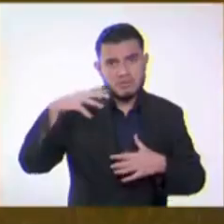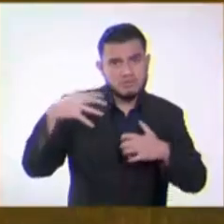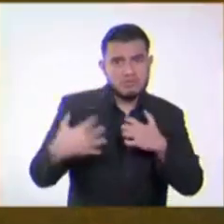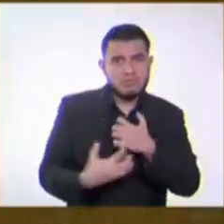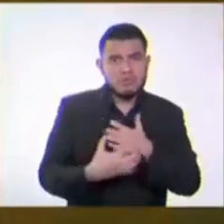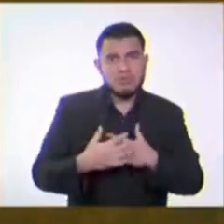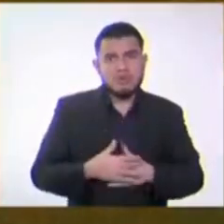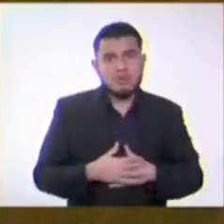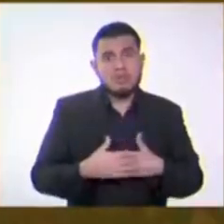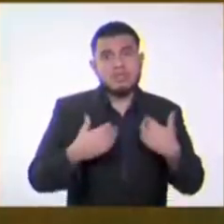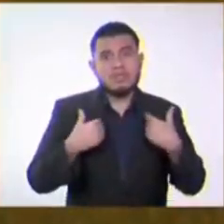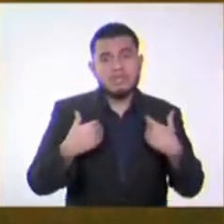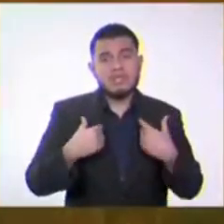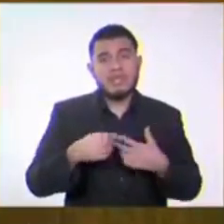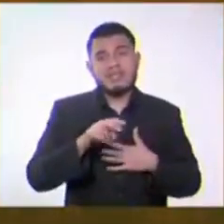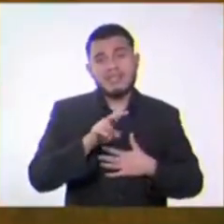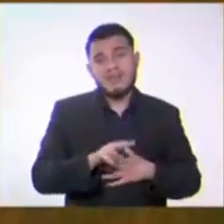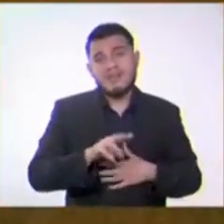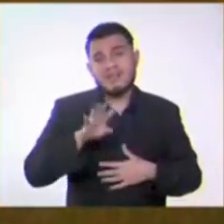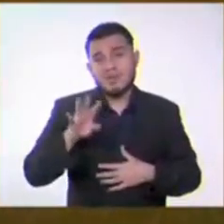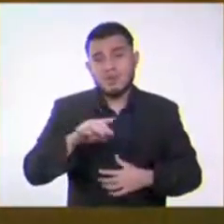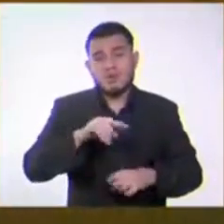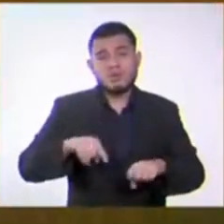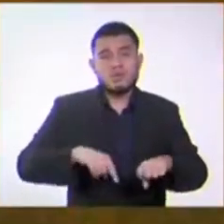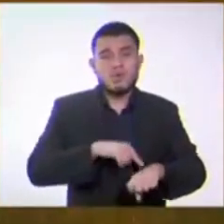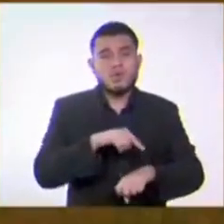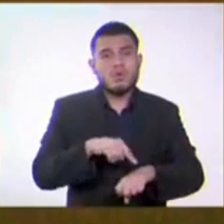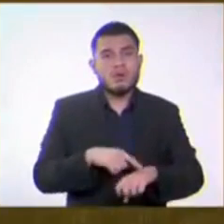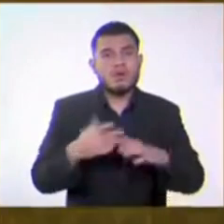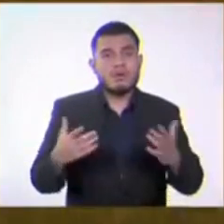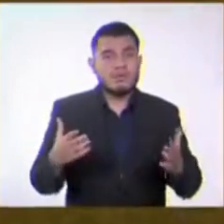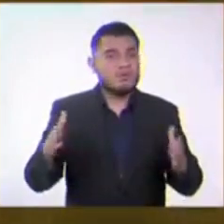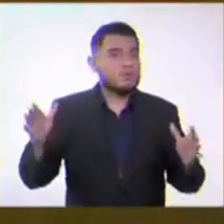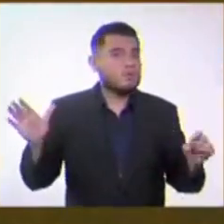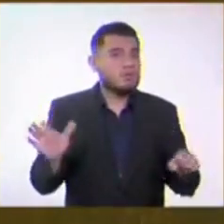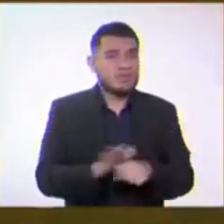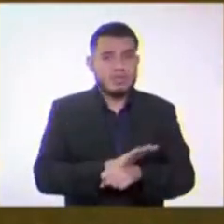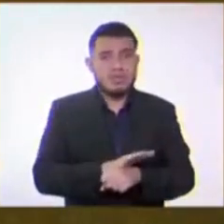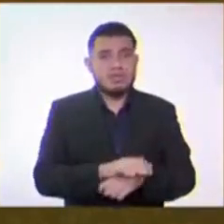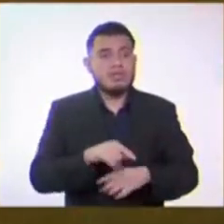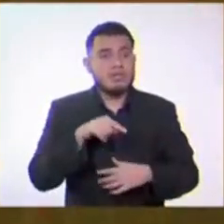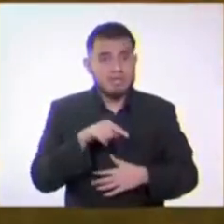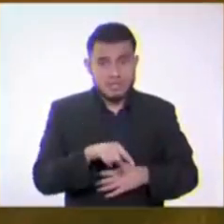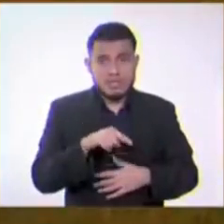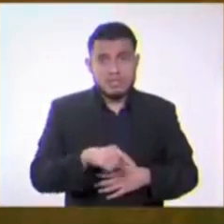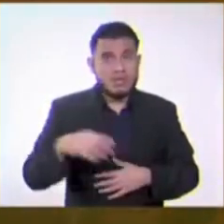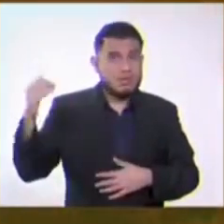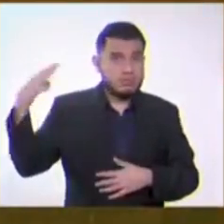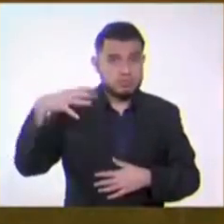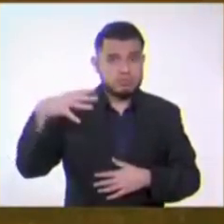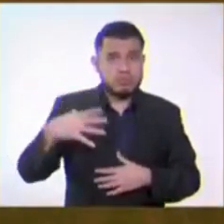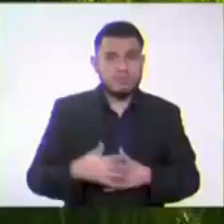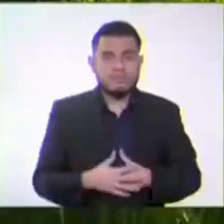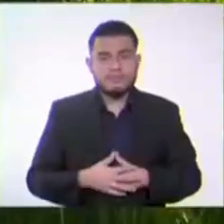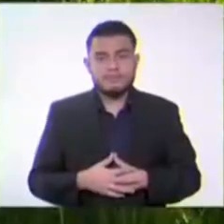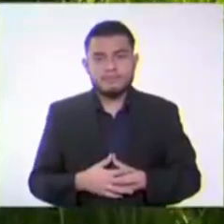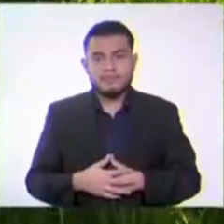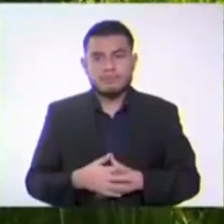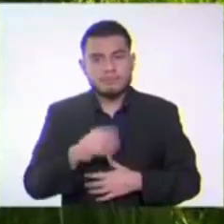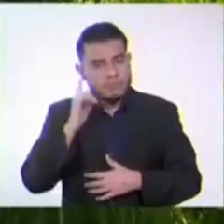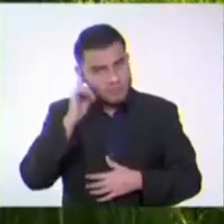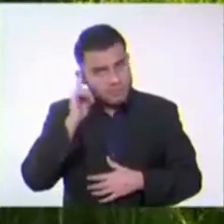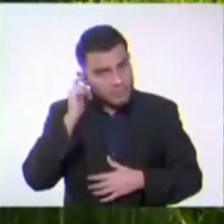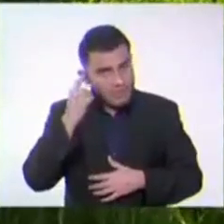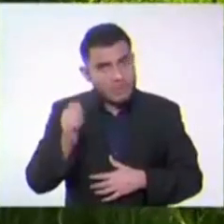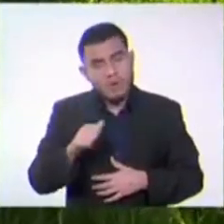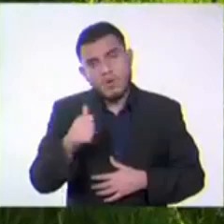decir, tienen hasta 24 horas completas de incidencia de la luz. Otras